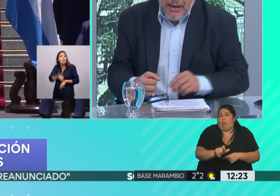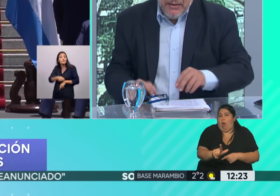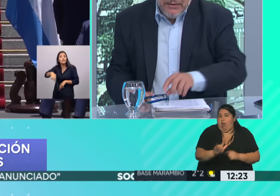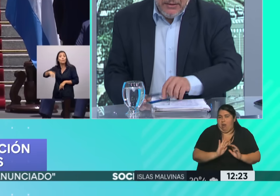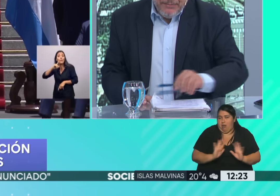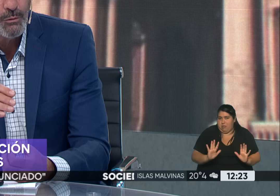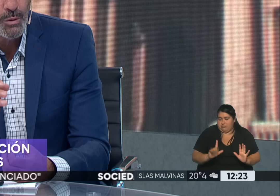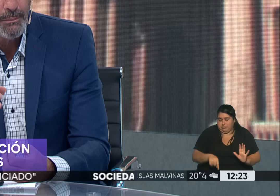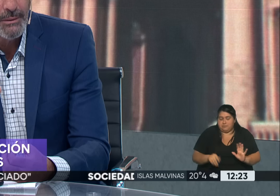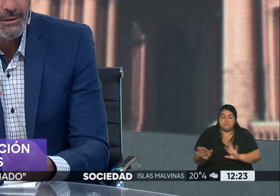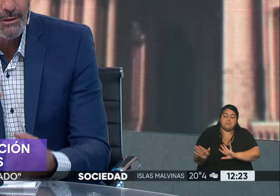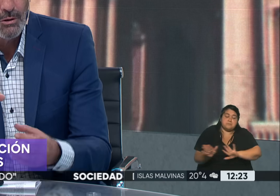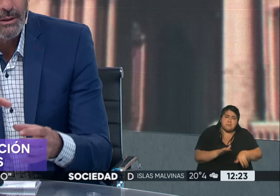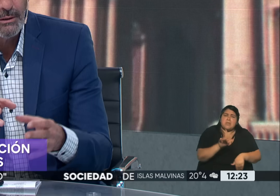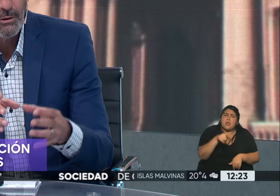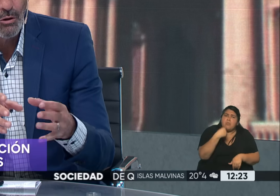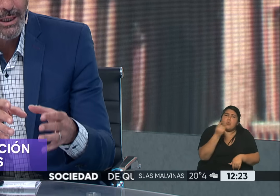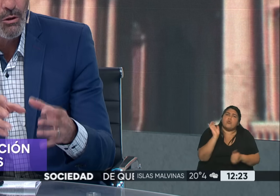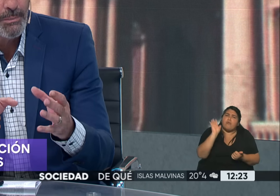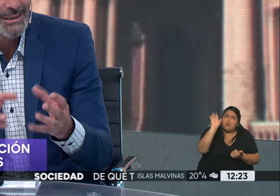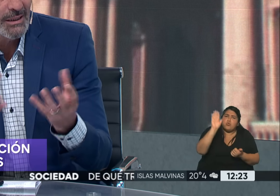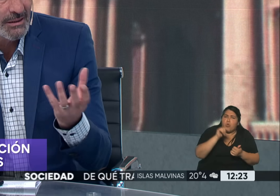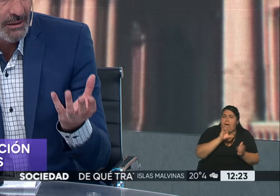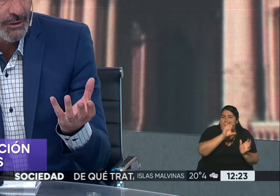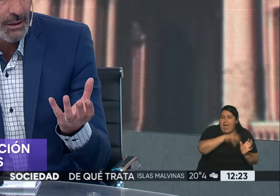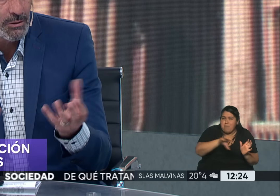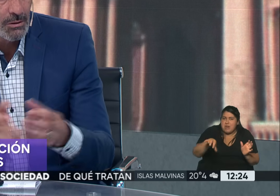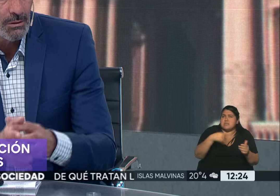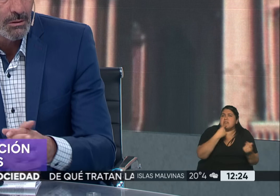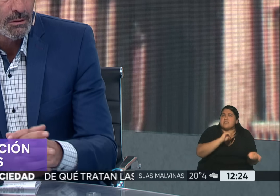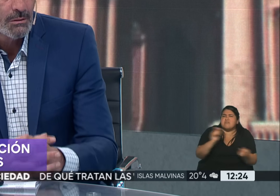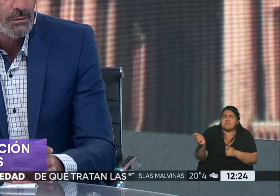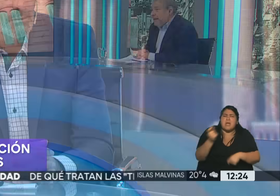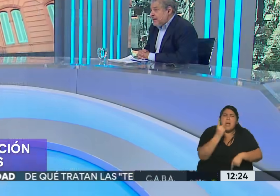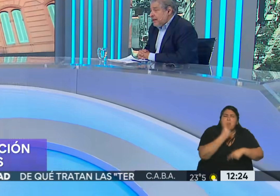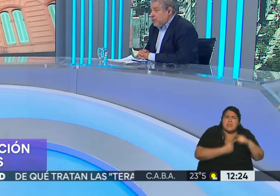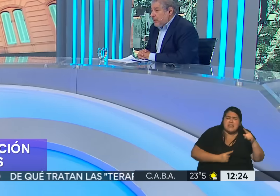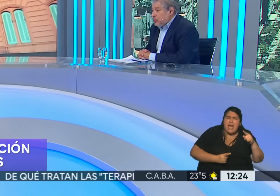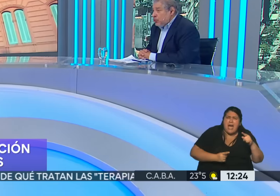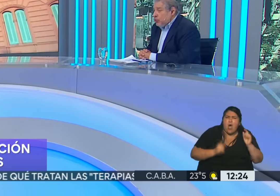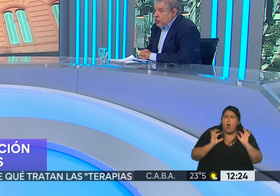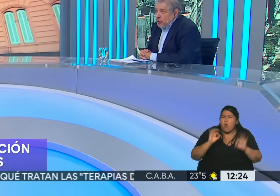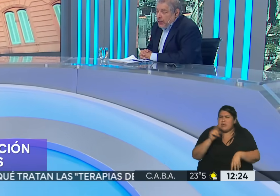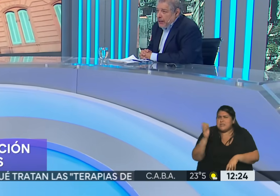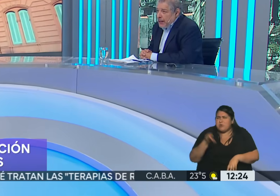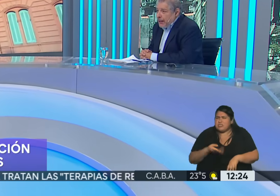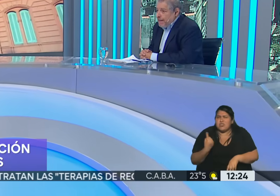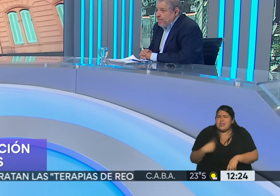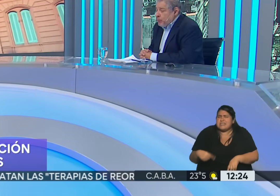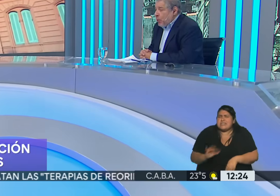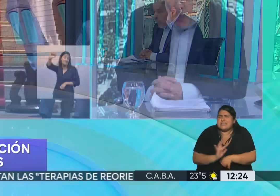deí este futuras privatizaciones total o parcial Qué significa esto que podría darse un caso